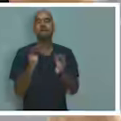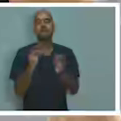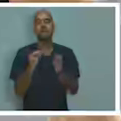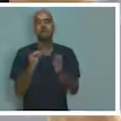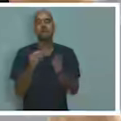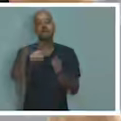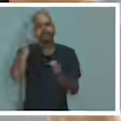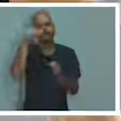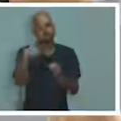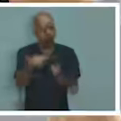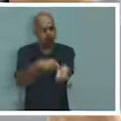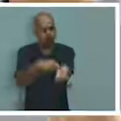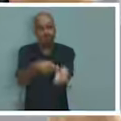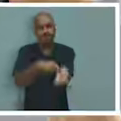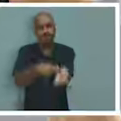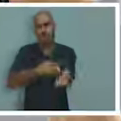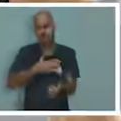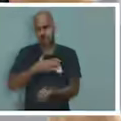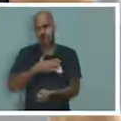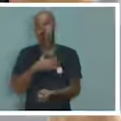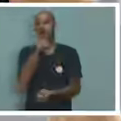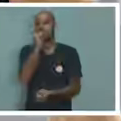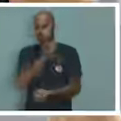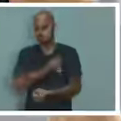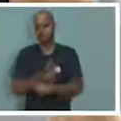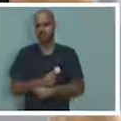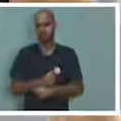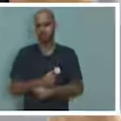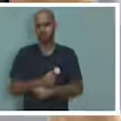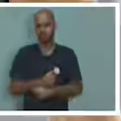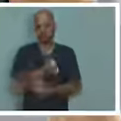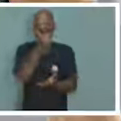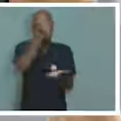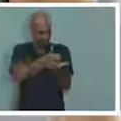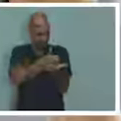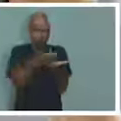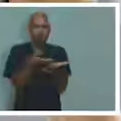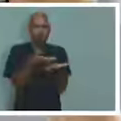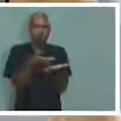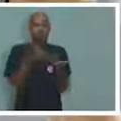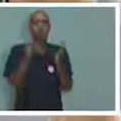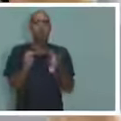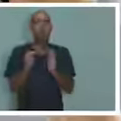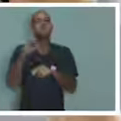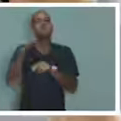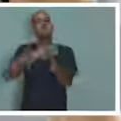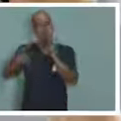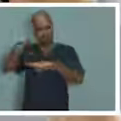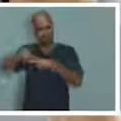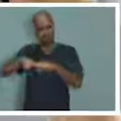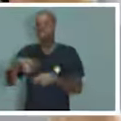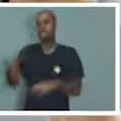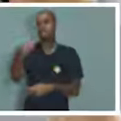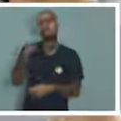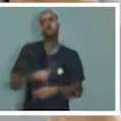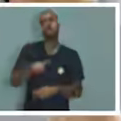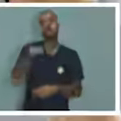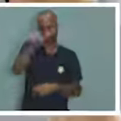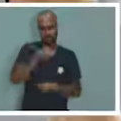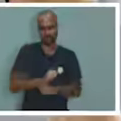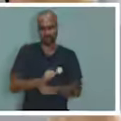porcino. Su domicilio legal se encuentra en el municipio Boyeros, provincia La Habana, asumiendo